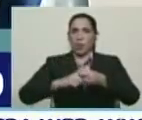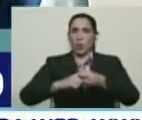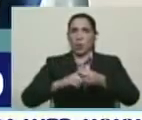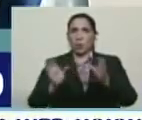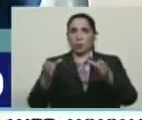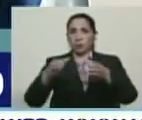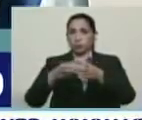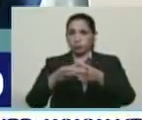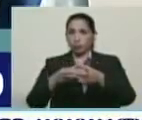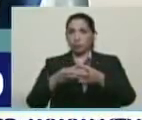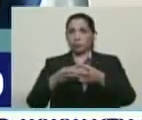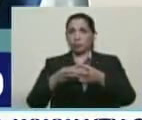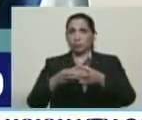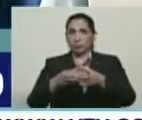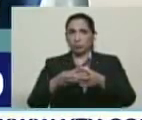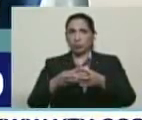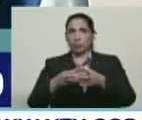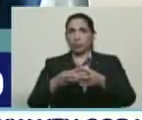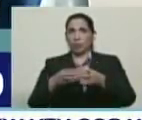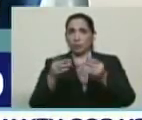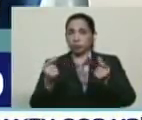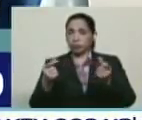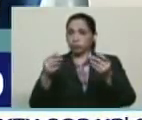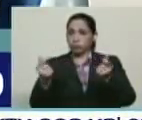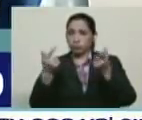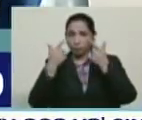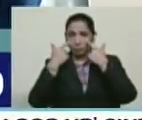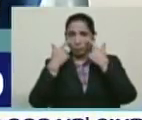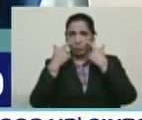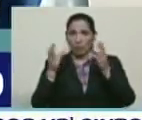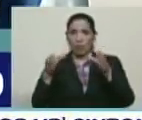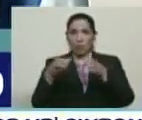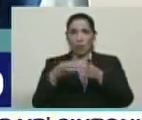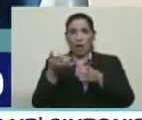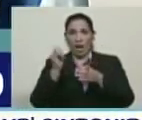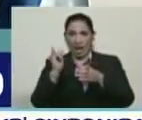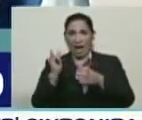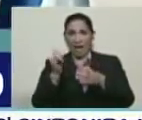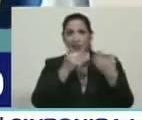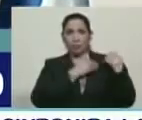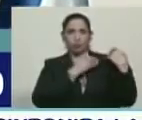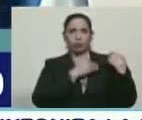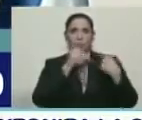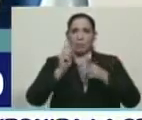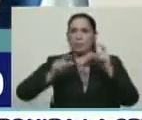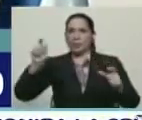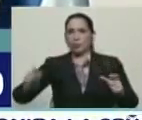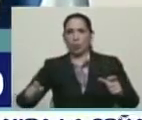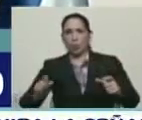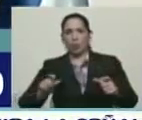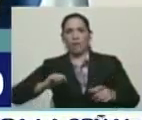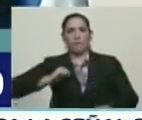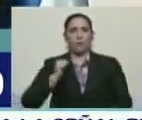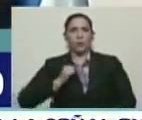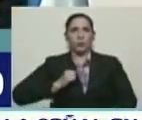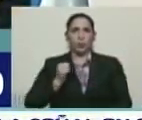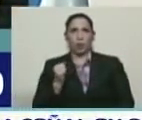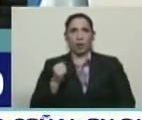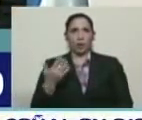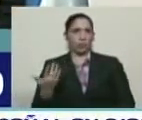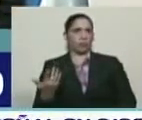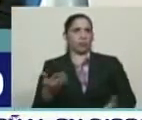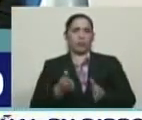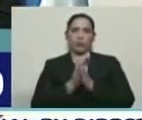de cuerpos de seguridad, y es una alerta temprana que hago. No puede ser que un funcionario policial o